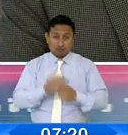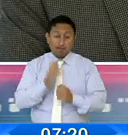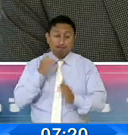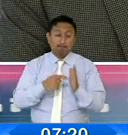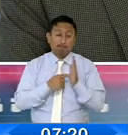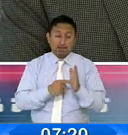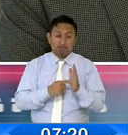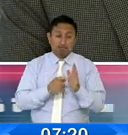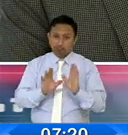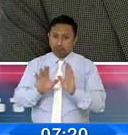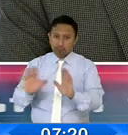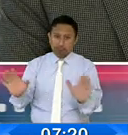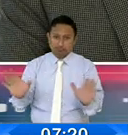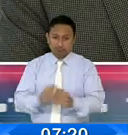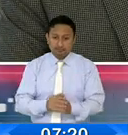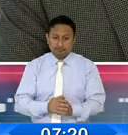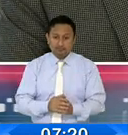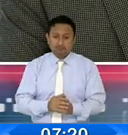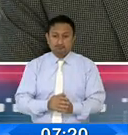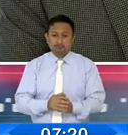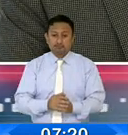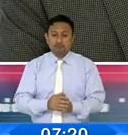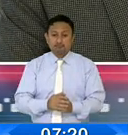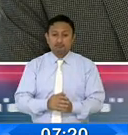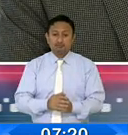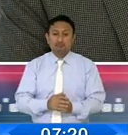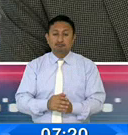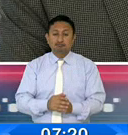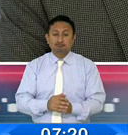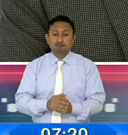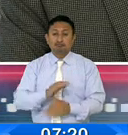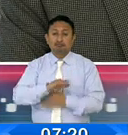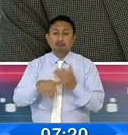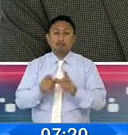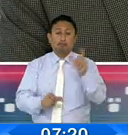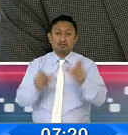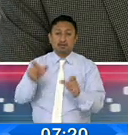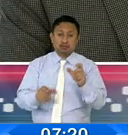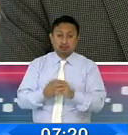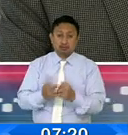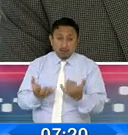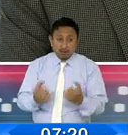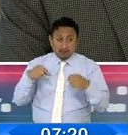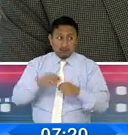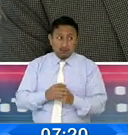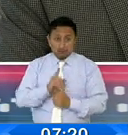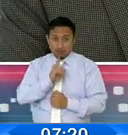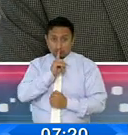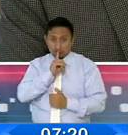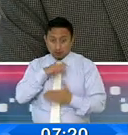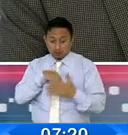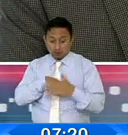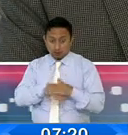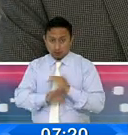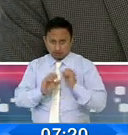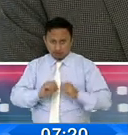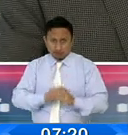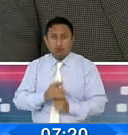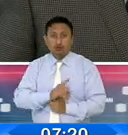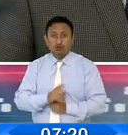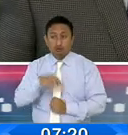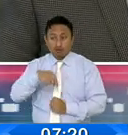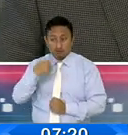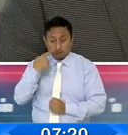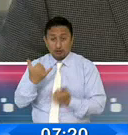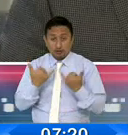serán rechazadas todas las personas que quieran infiltrarse. Eso lo vamos a poner hoy como